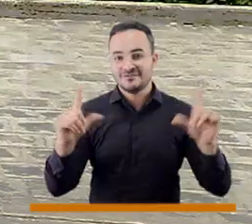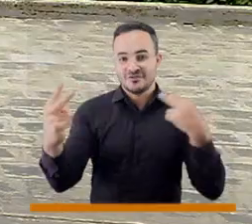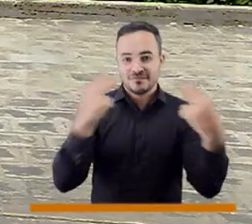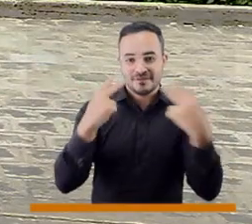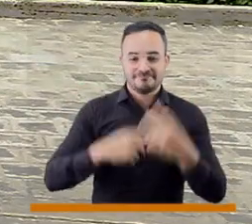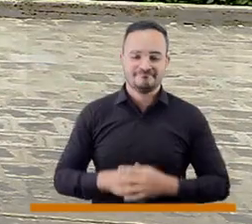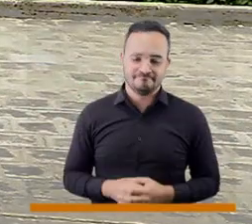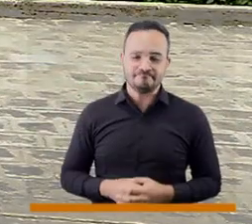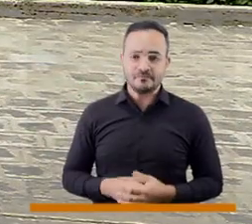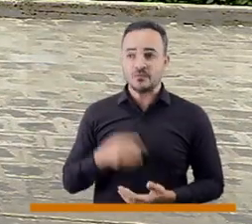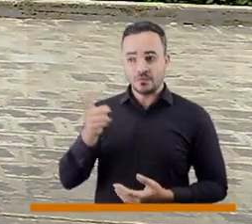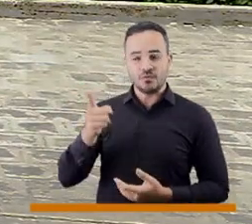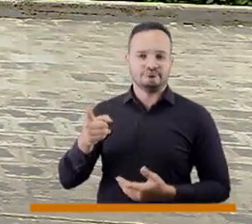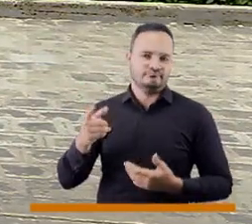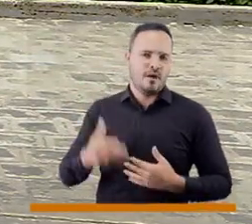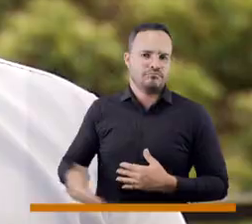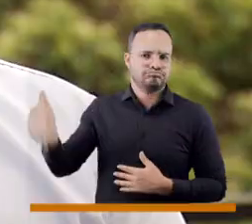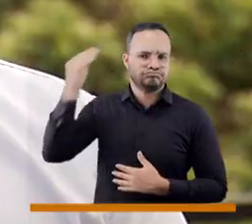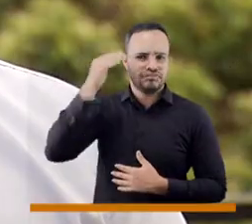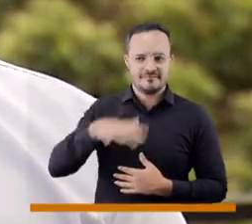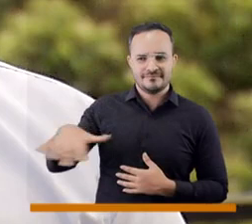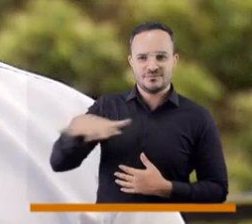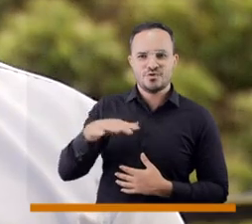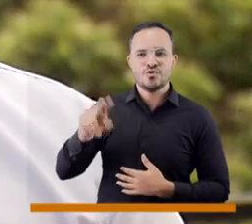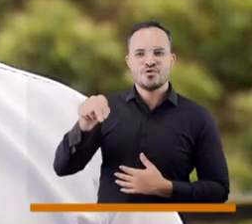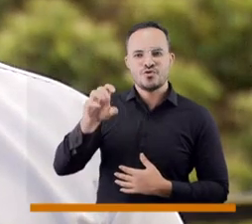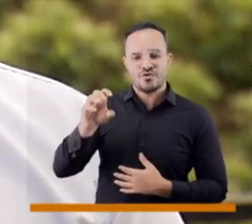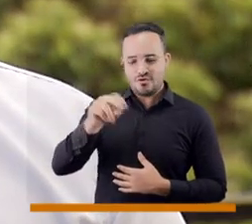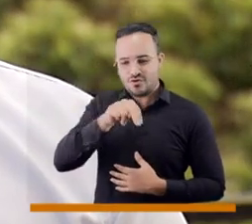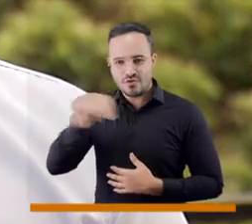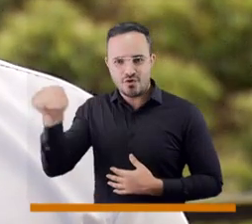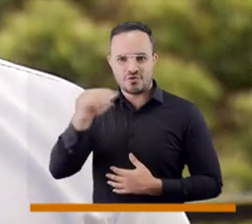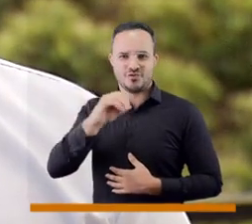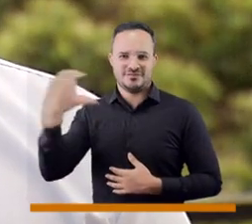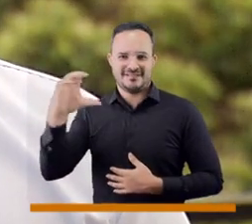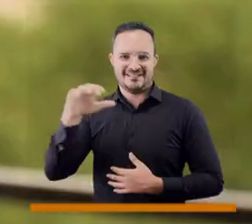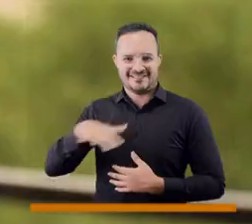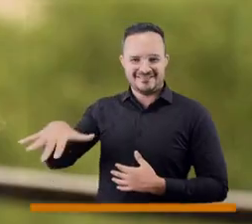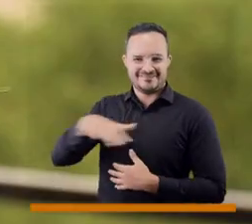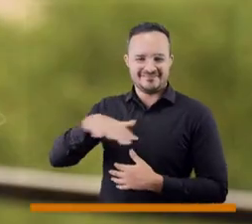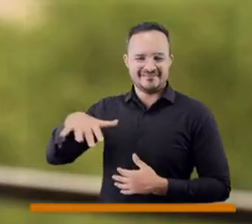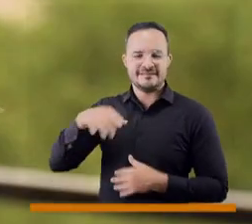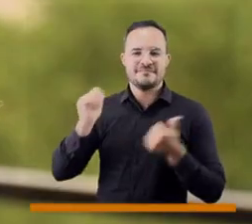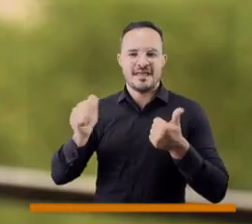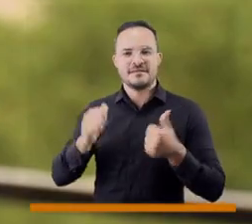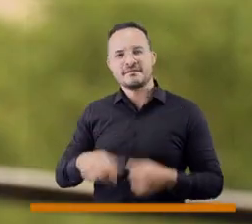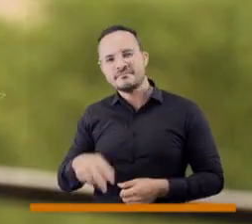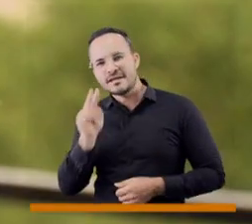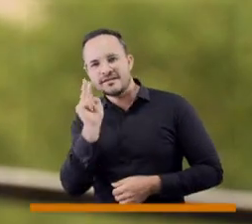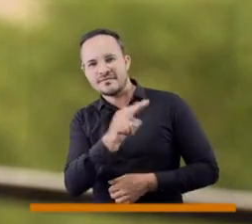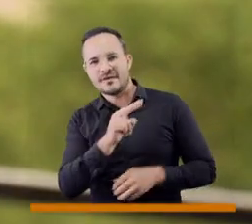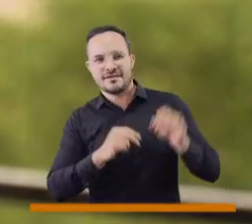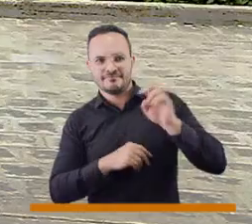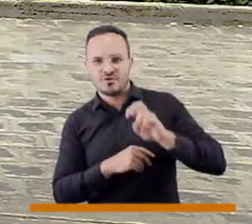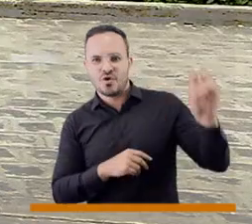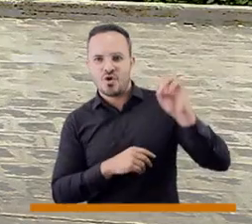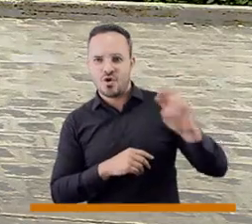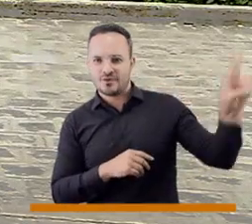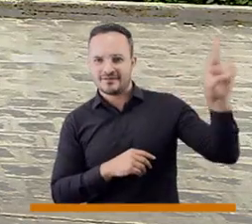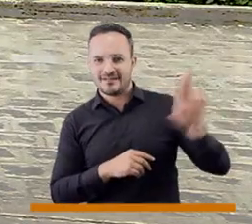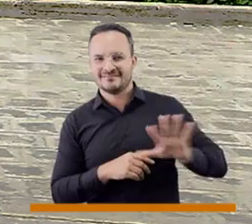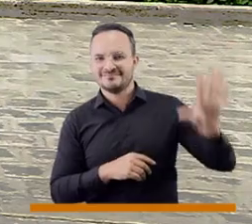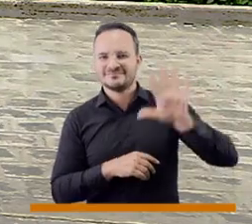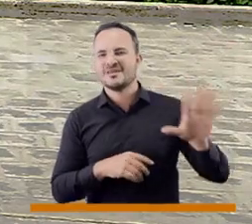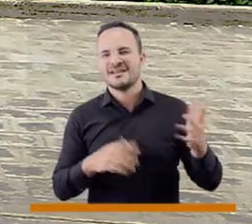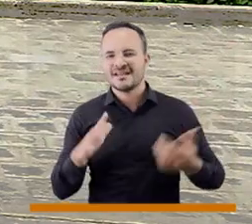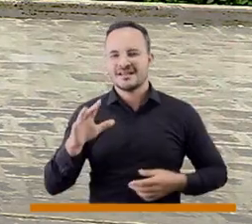porque aunque usted es hijo de la noroccidental, nos acompaña en el fondo la bella vista de la